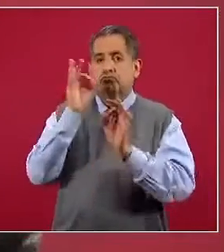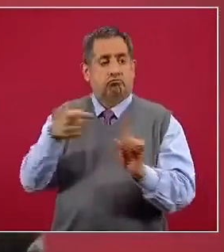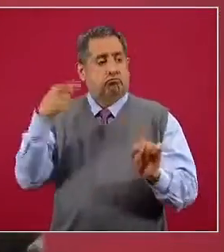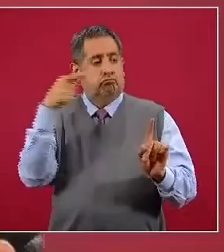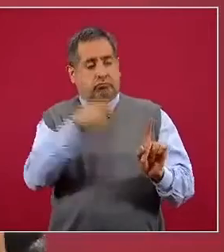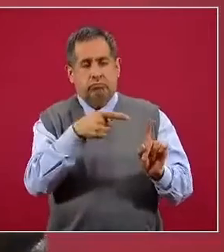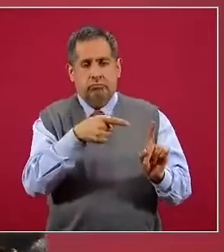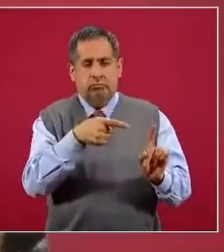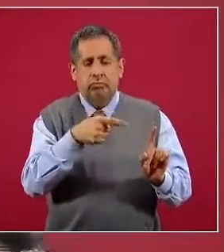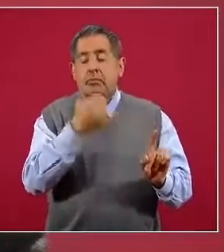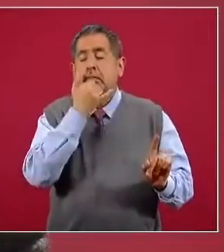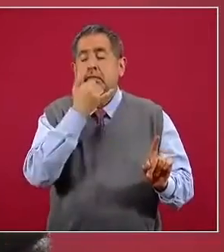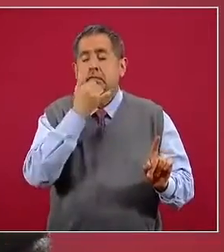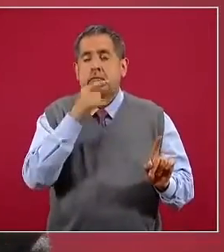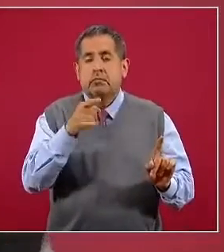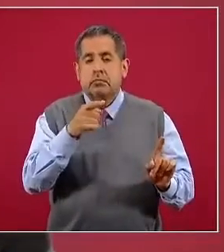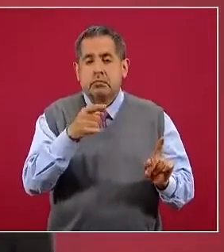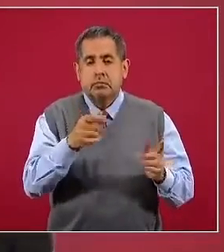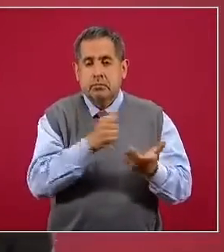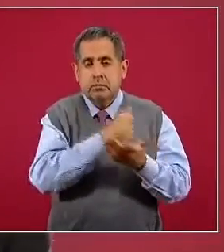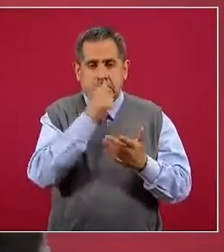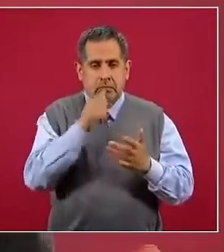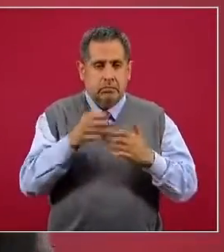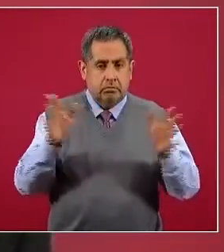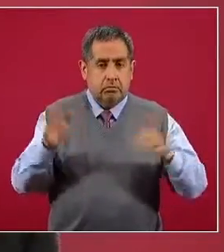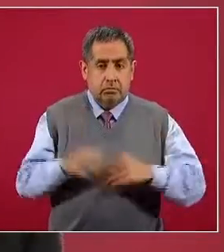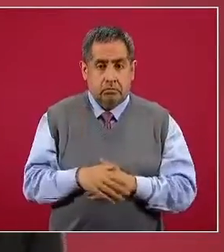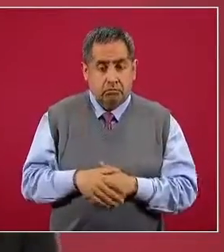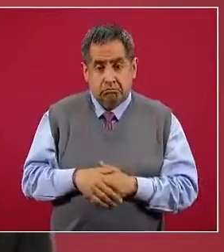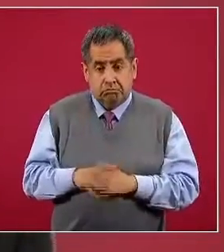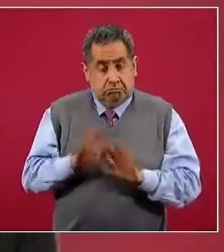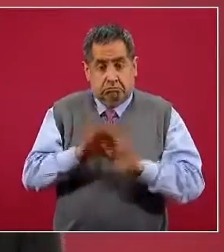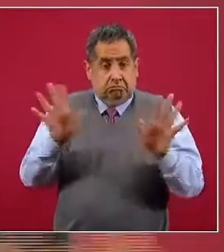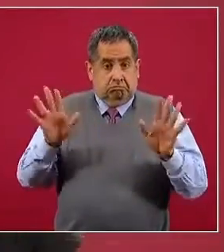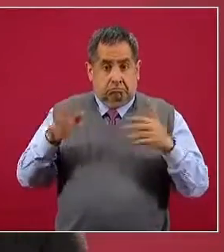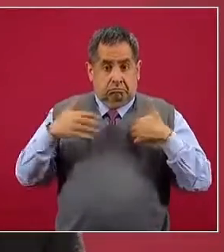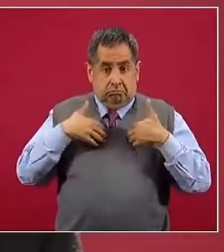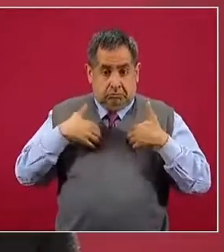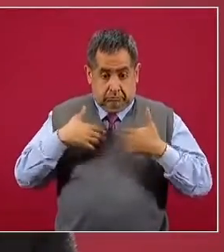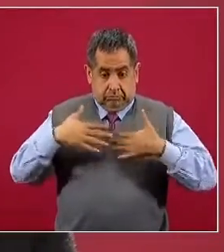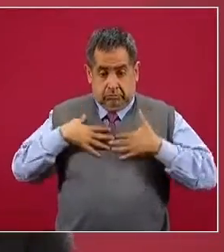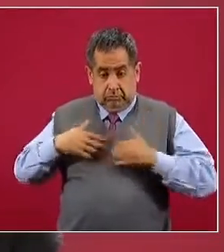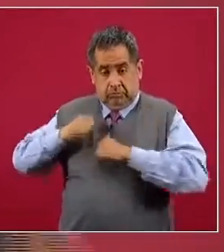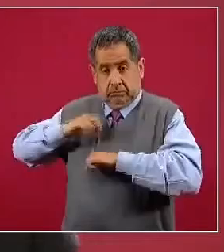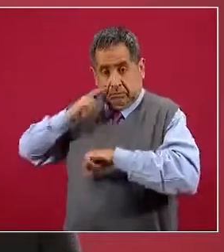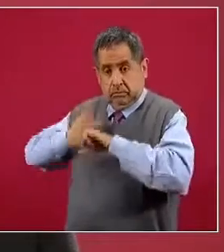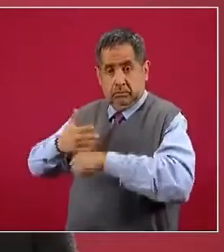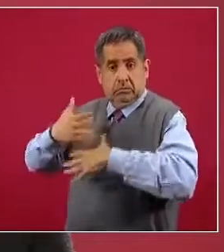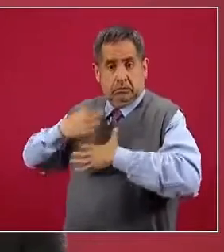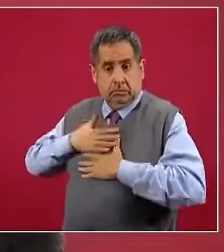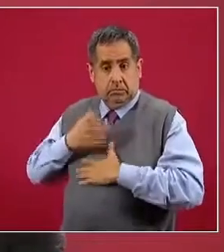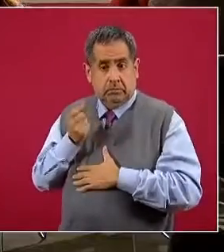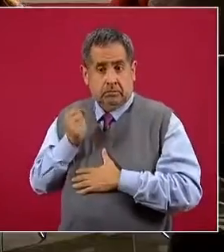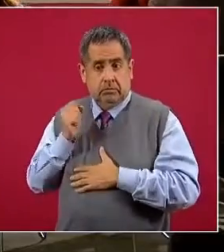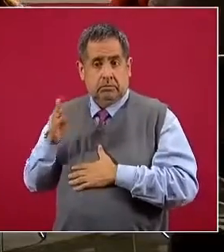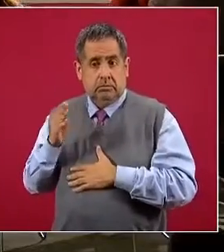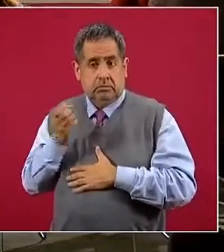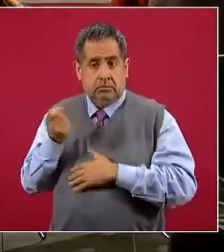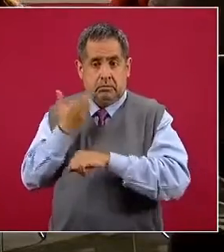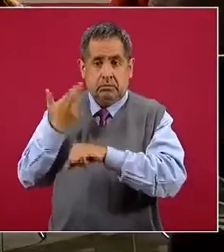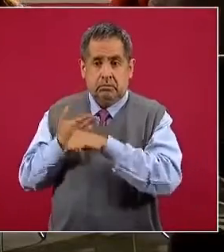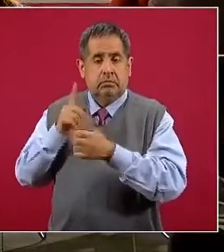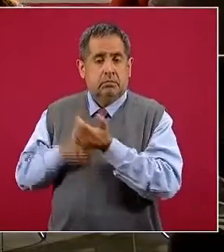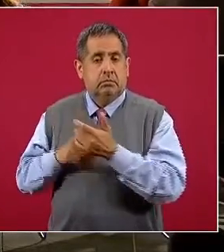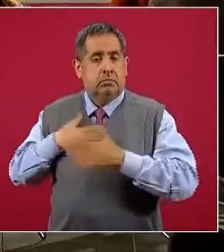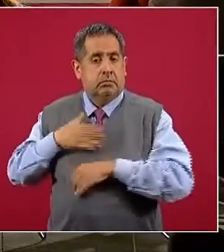dice de Ciudad, no de Ciudad, del Hospital Juárez. En general, no del caso. En mi materia de competencia, la Subsecretaría de Prevención